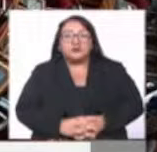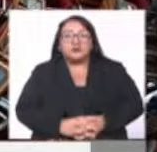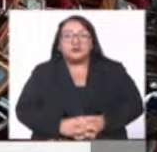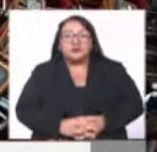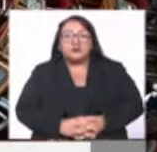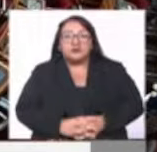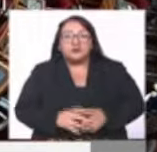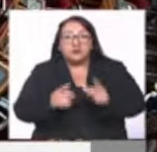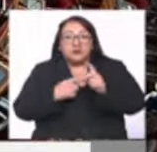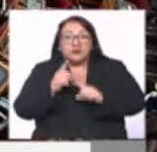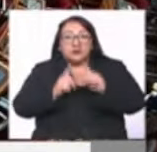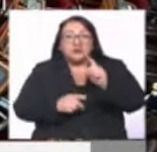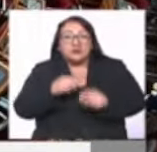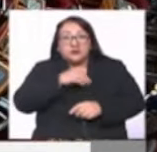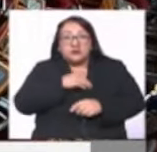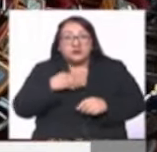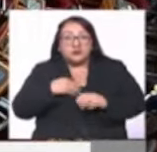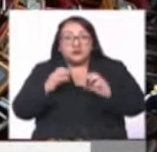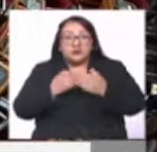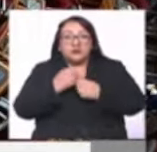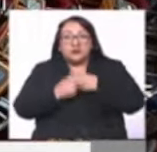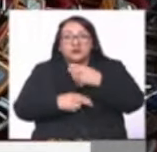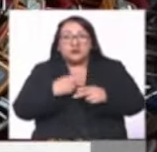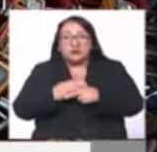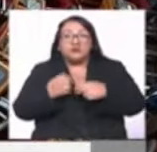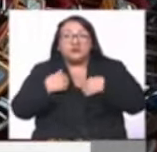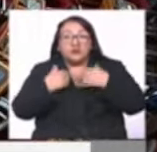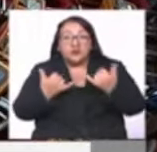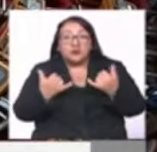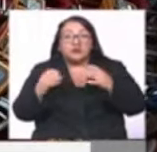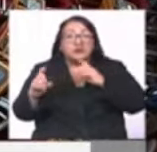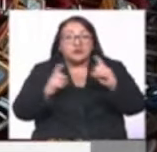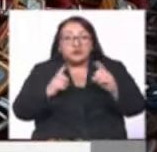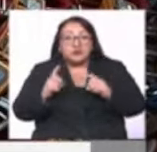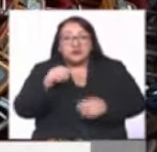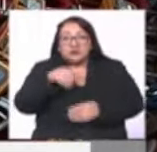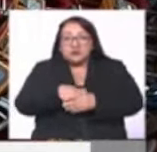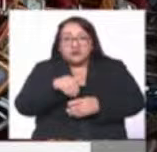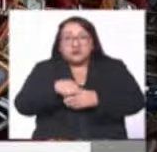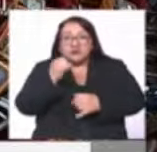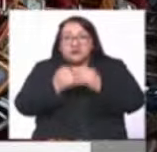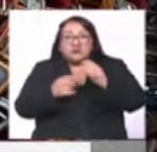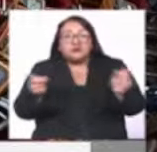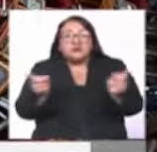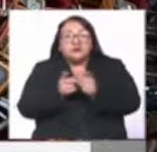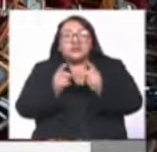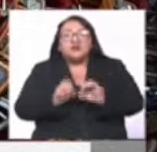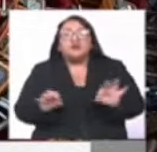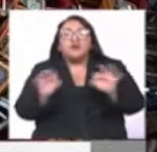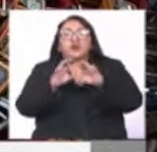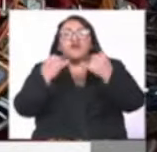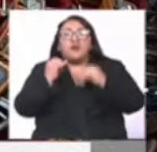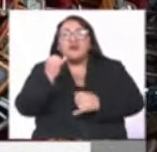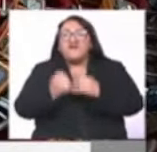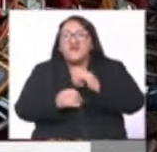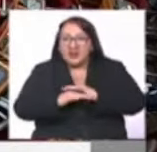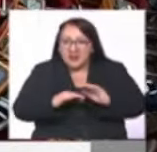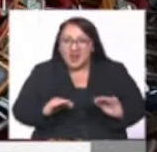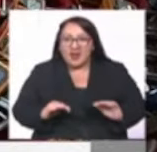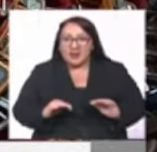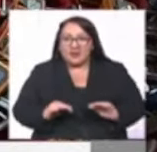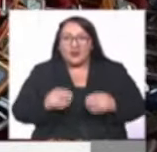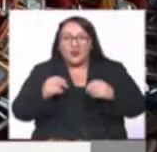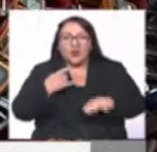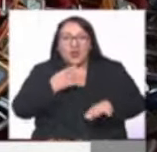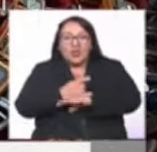integrantes de la representación nacional deben hoy debatir y votar las conclusiones de este informe final nos referimos a la